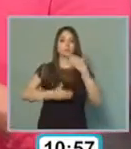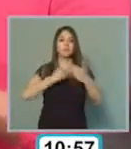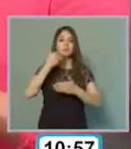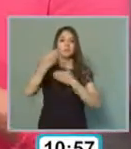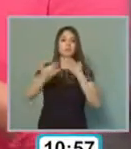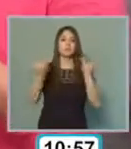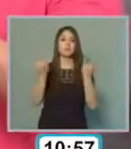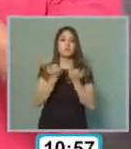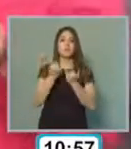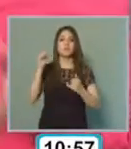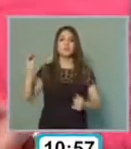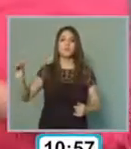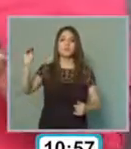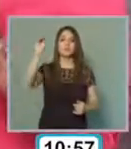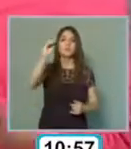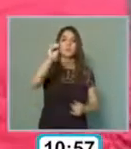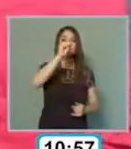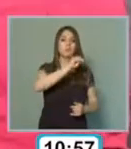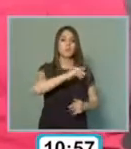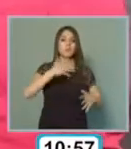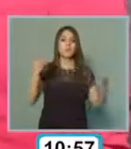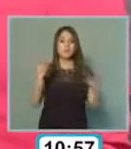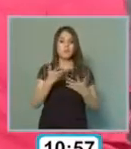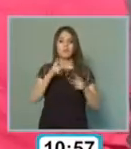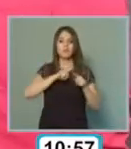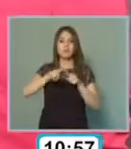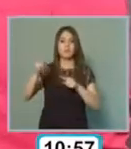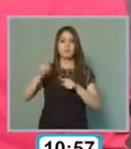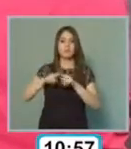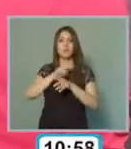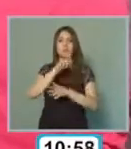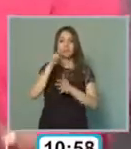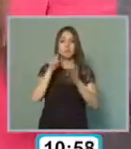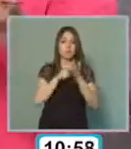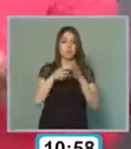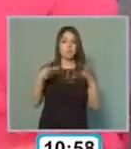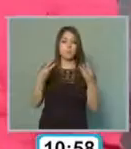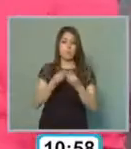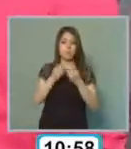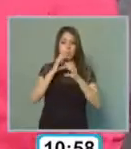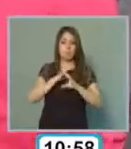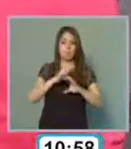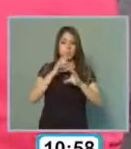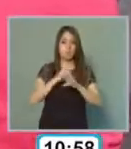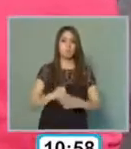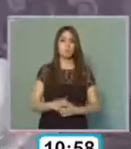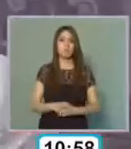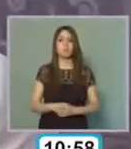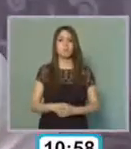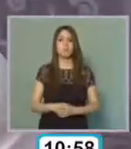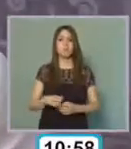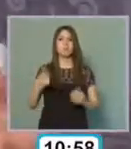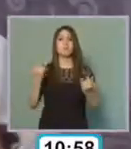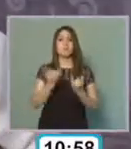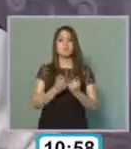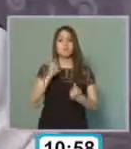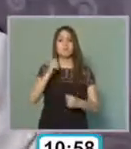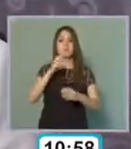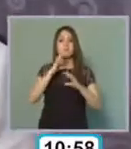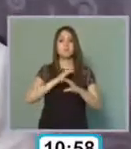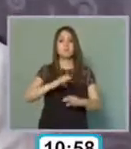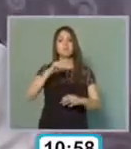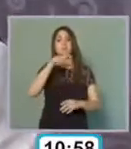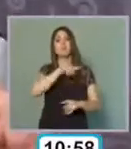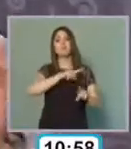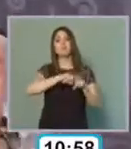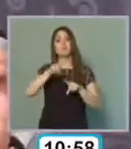buscar la buchona, todos los cortes que ya están en las redes sociales Así y en Spotify y en todos lados. Recomiéndale al A eso le público. encargamos pues todos los éxitos de Titanes, Las Buchonas,